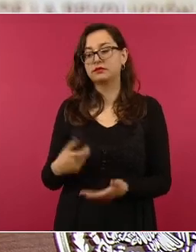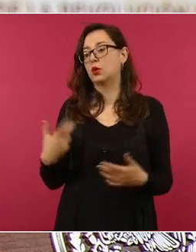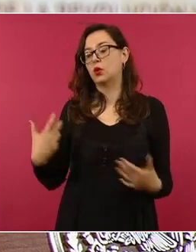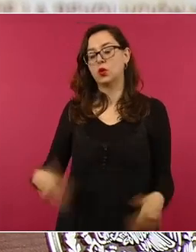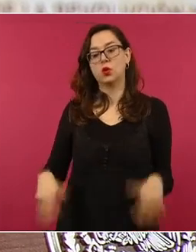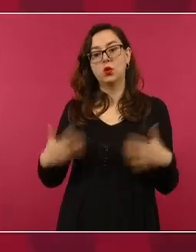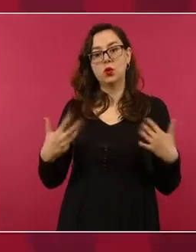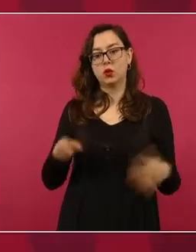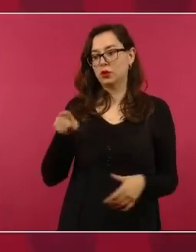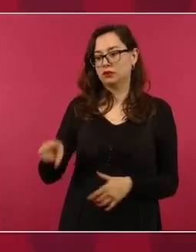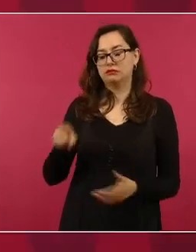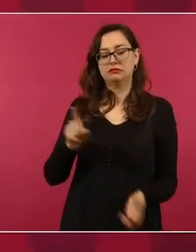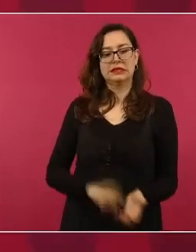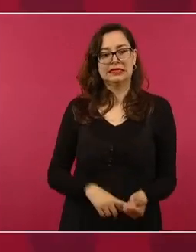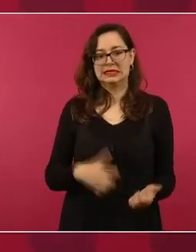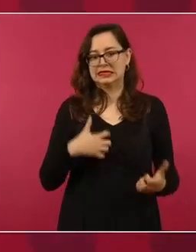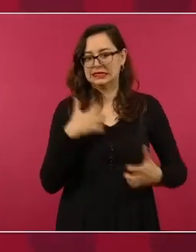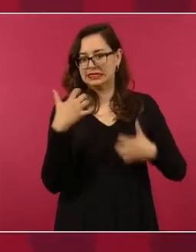resistencias tremendas.